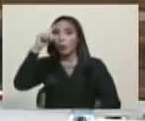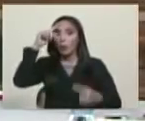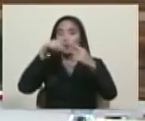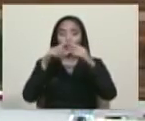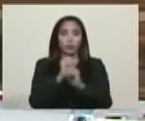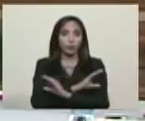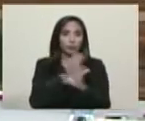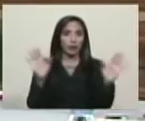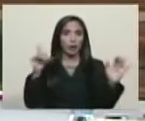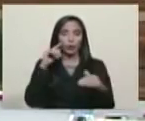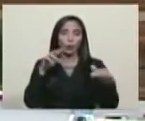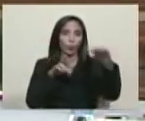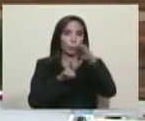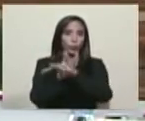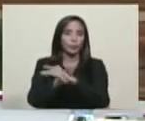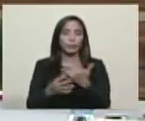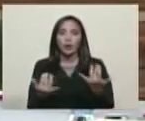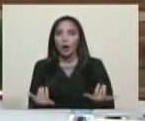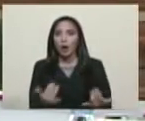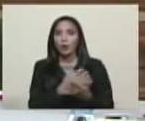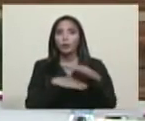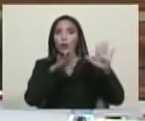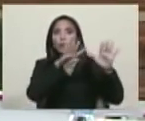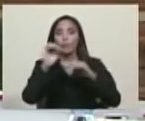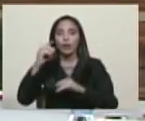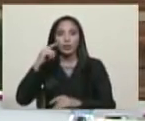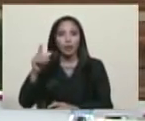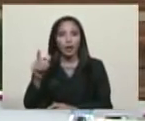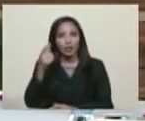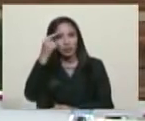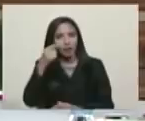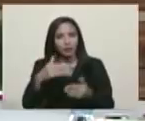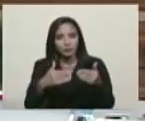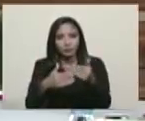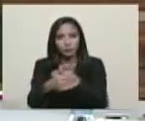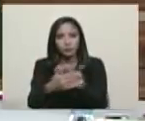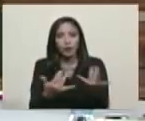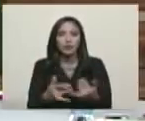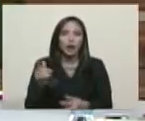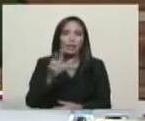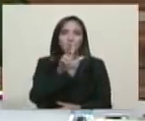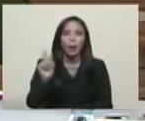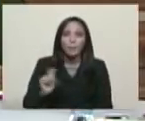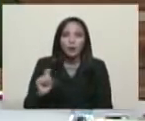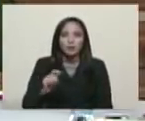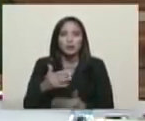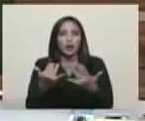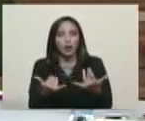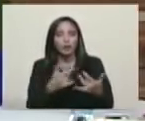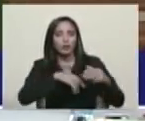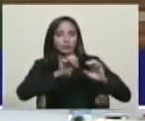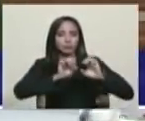claro. Nos acercamos a los 90 días del programa y estamos en fase de